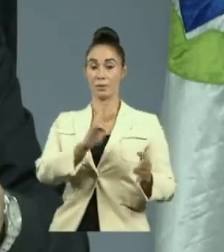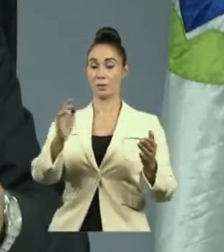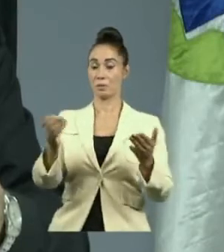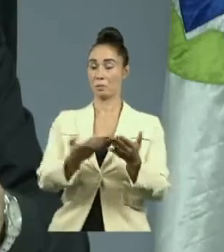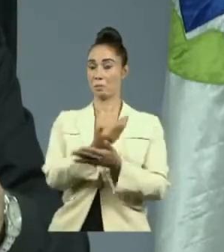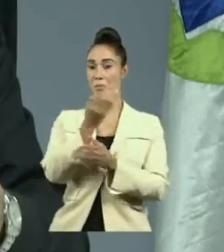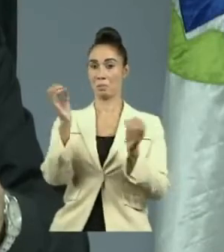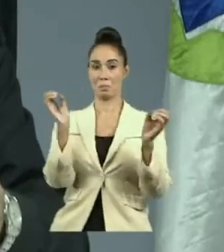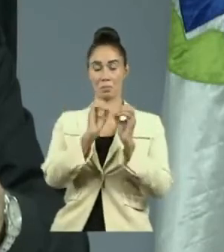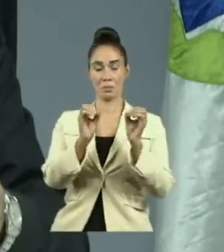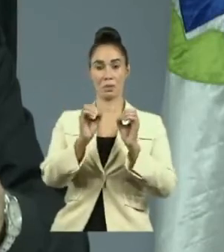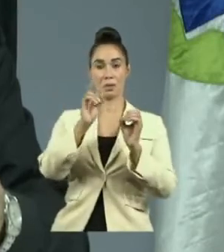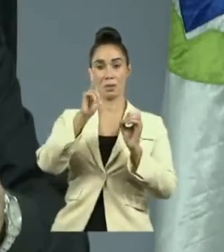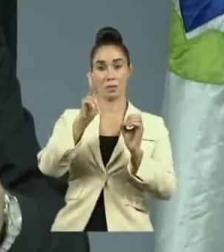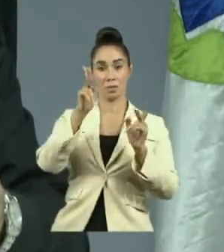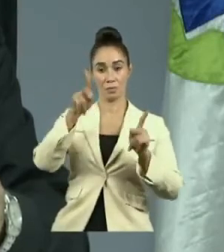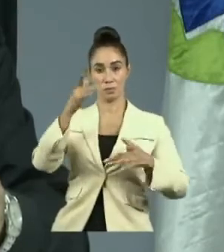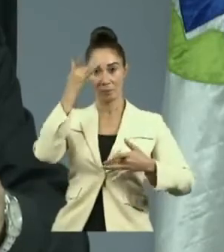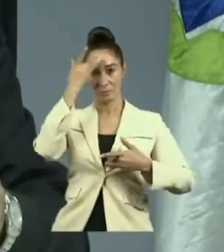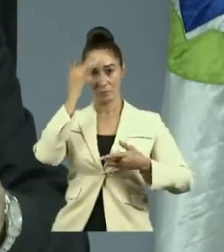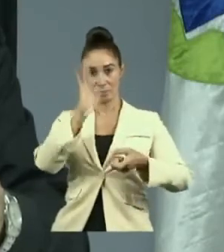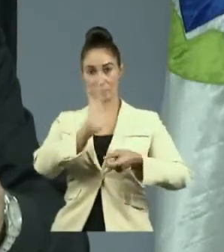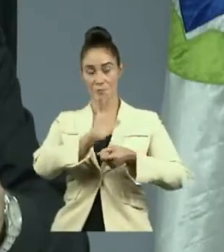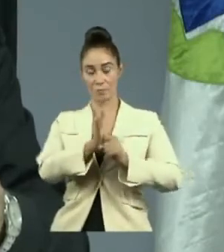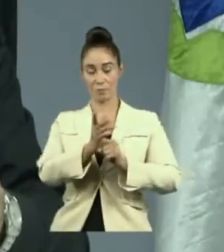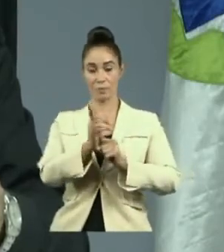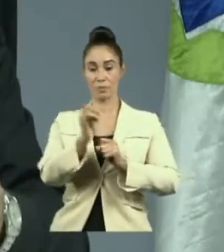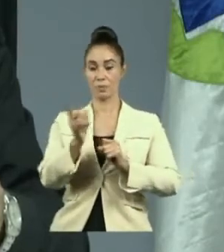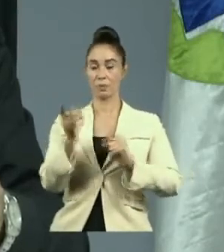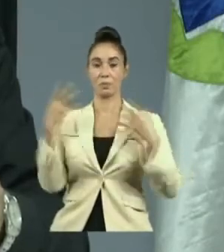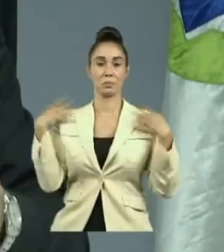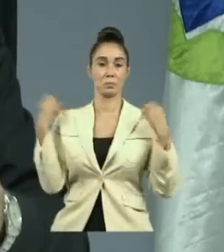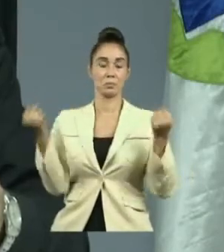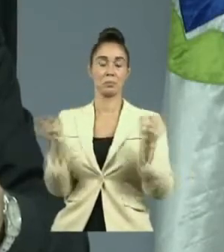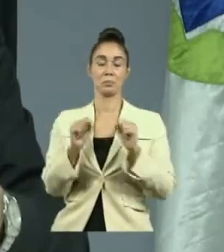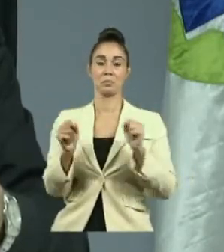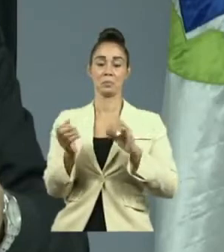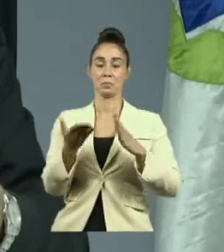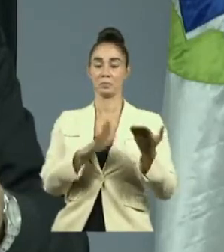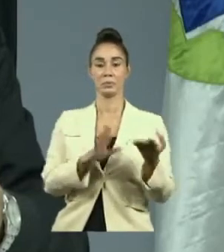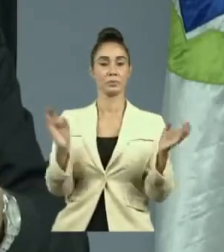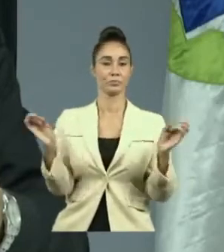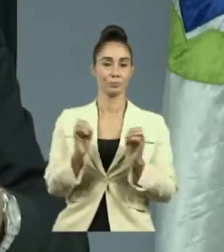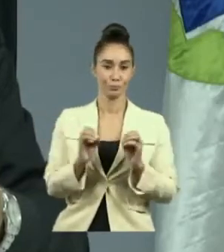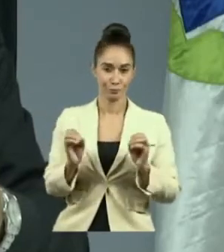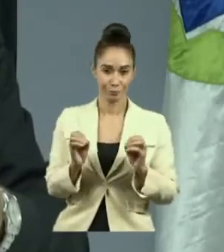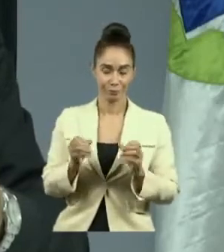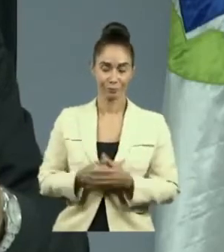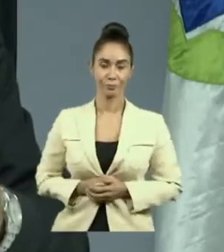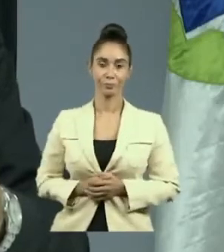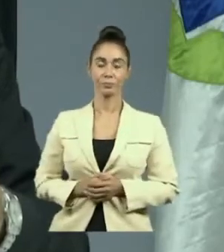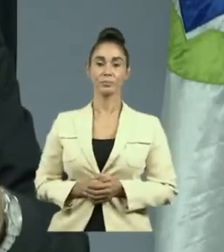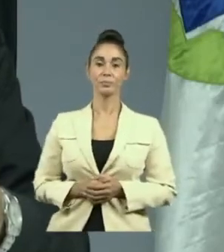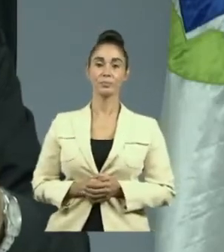nuevo 2 acumula 20 recupera 20 fallecimiento